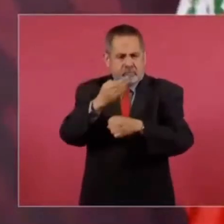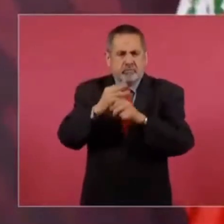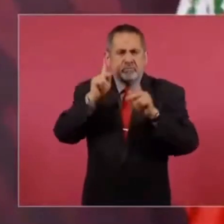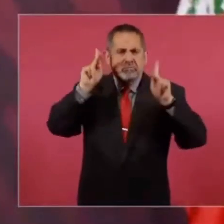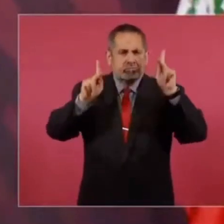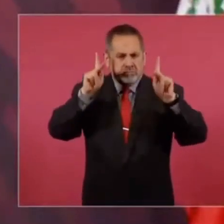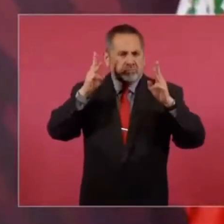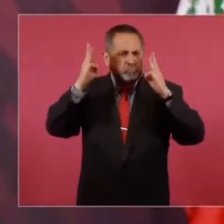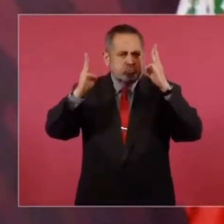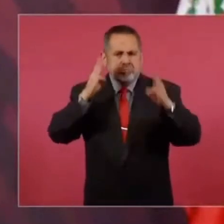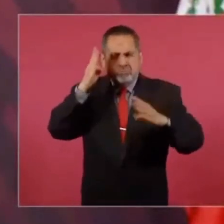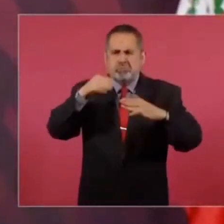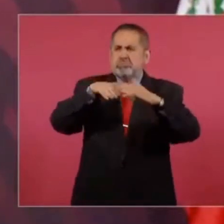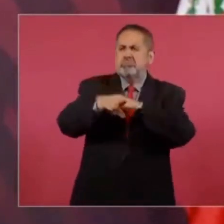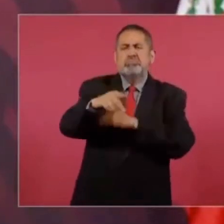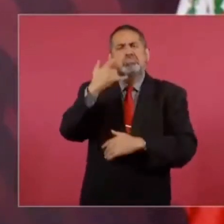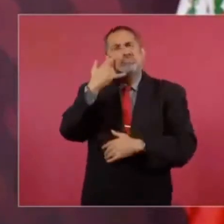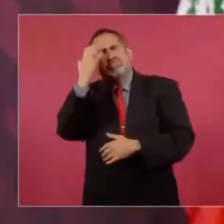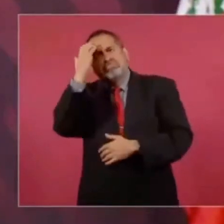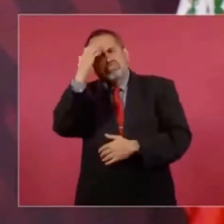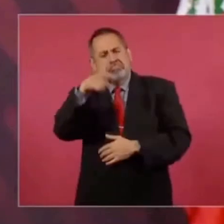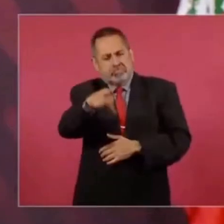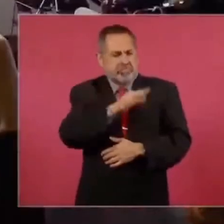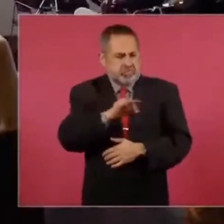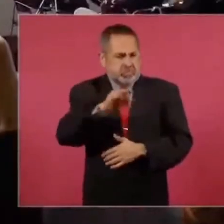muy importante